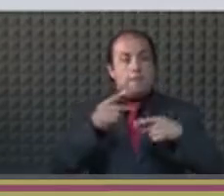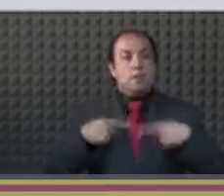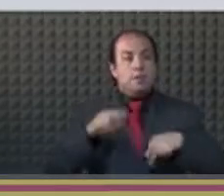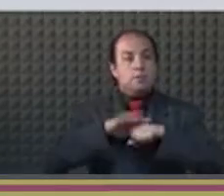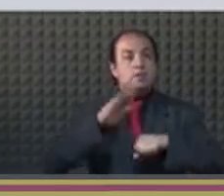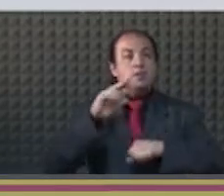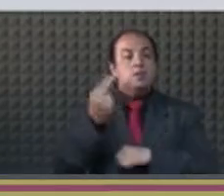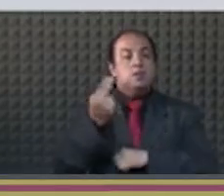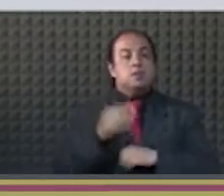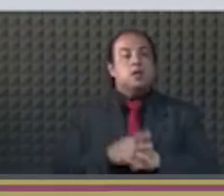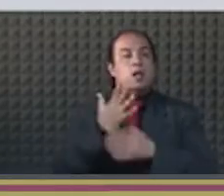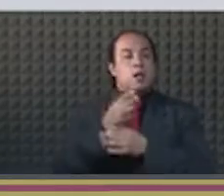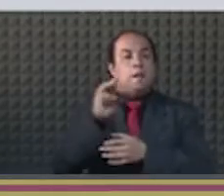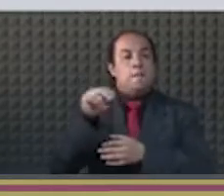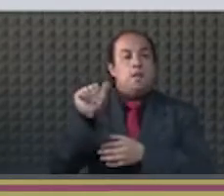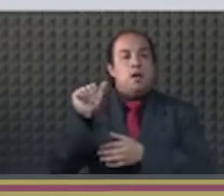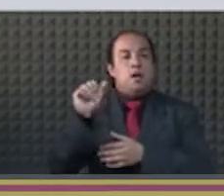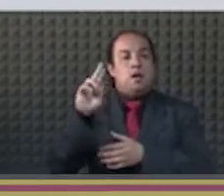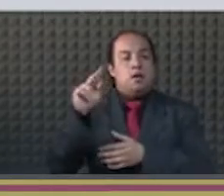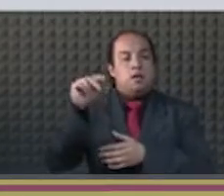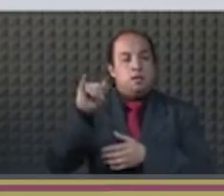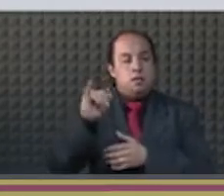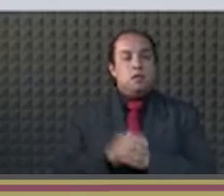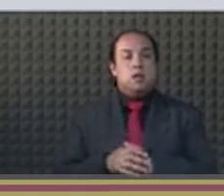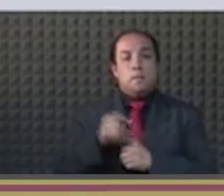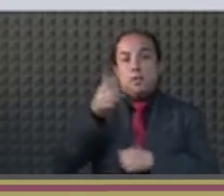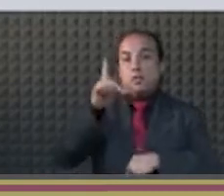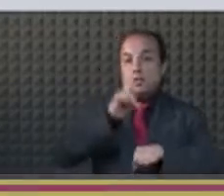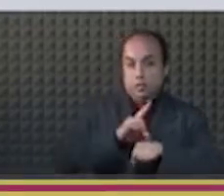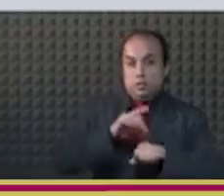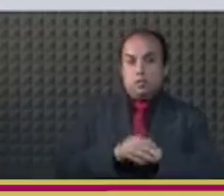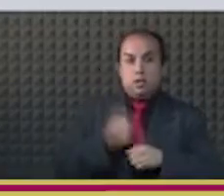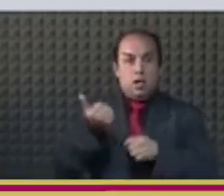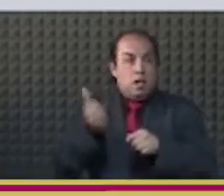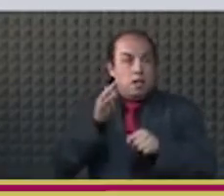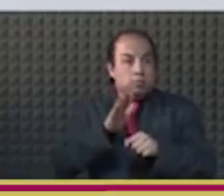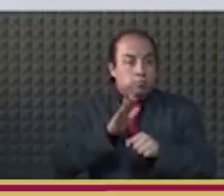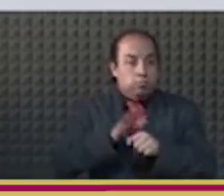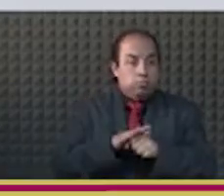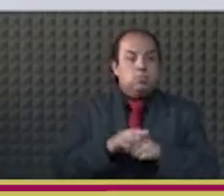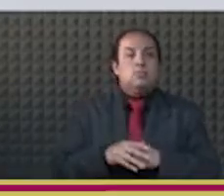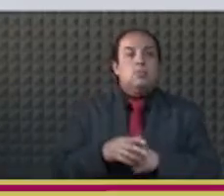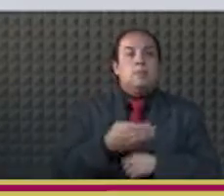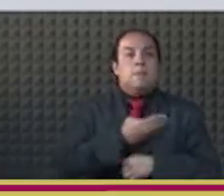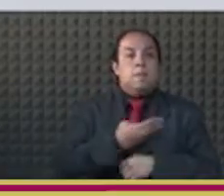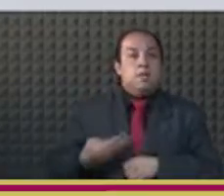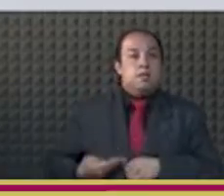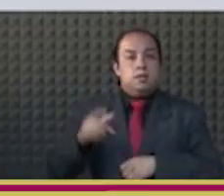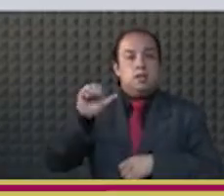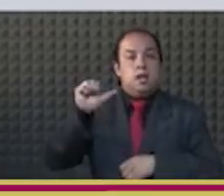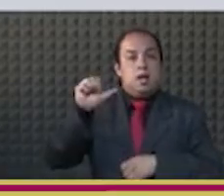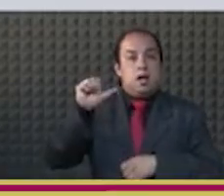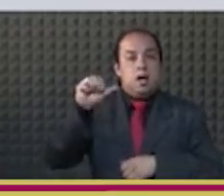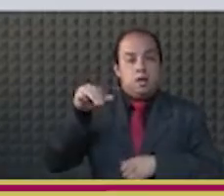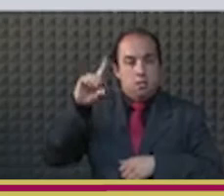lo compartía Martí. Ya desde el primer día de la administración del presidente López Obrador había